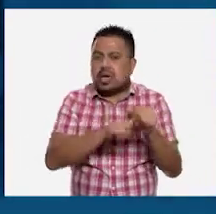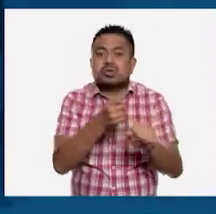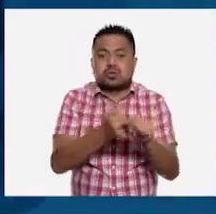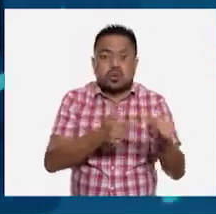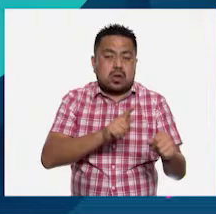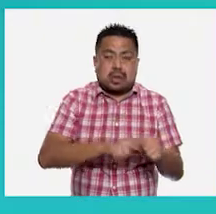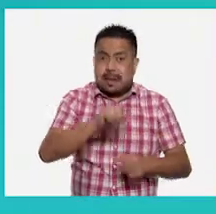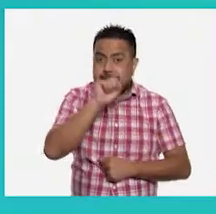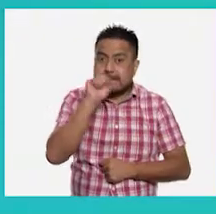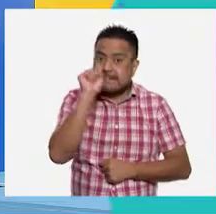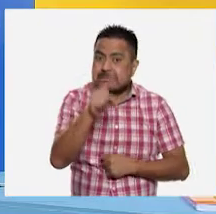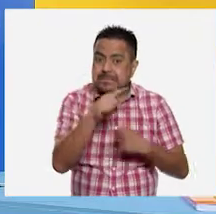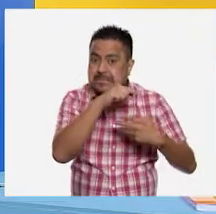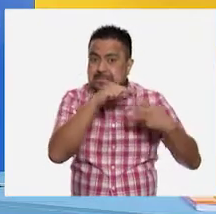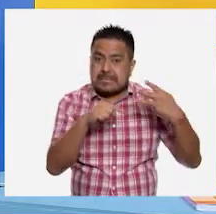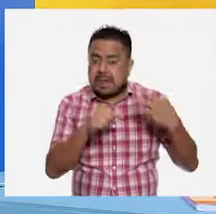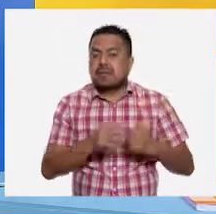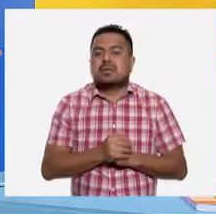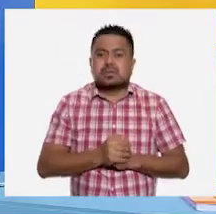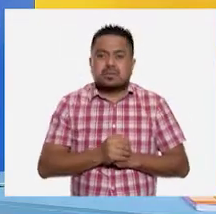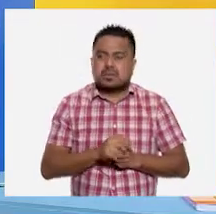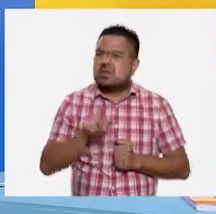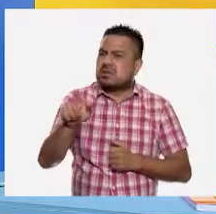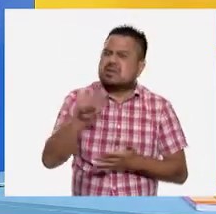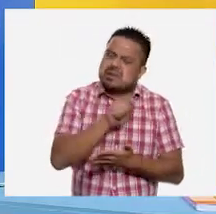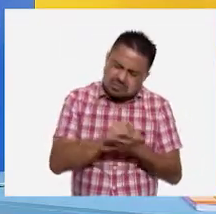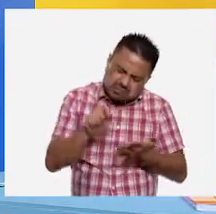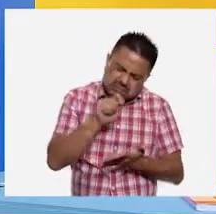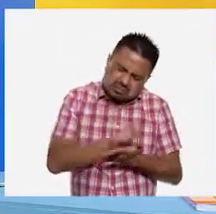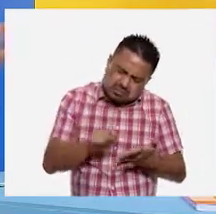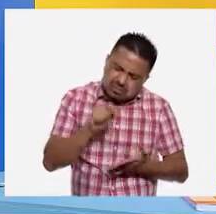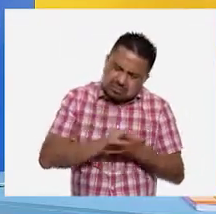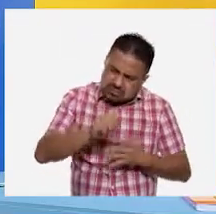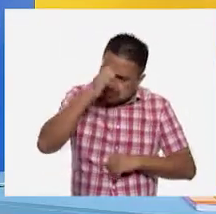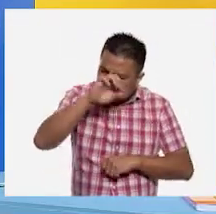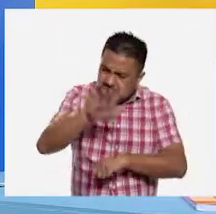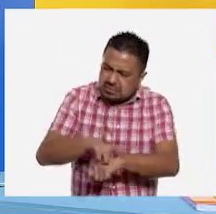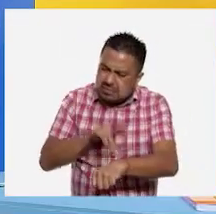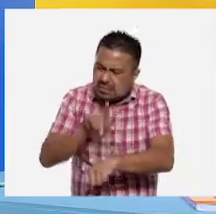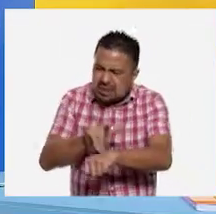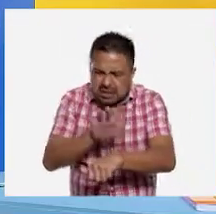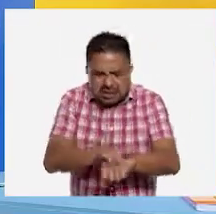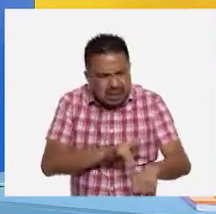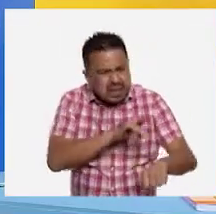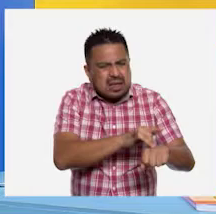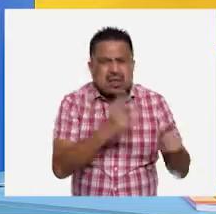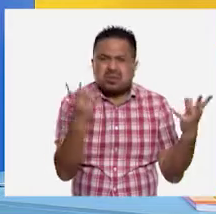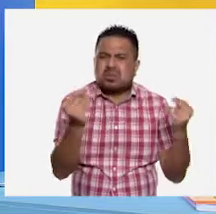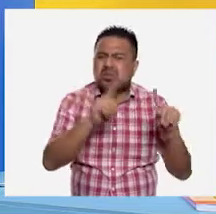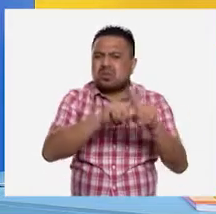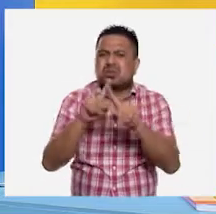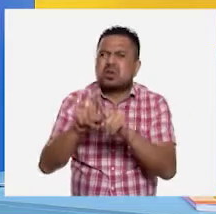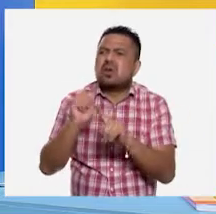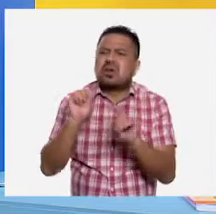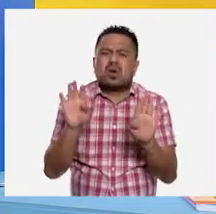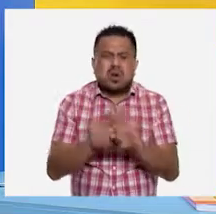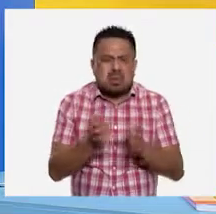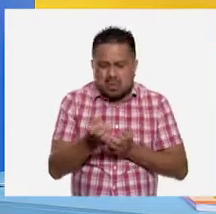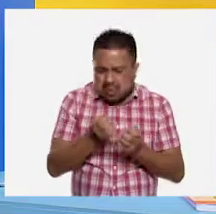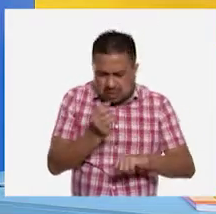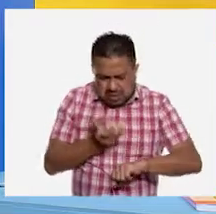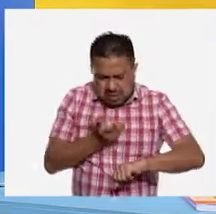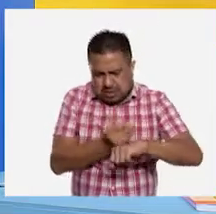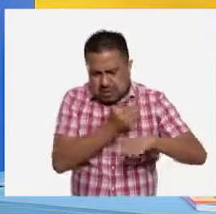también. Monsiváis fue un escritor que experimentó en varios géneros, principalmente la crónica y el ensayo, y